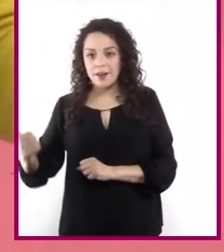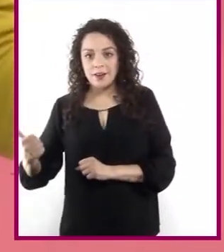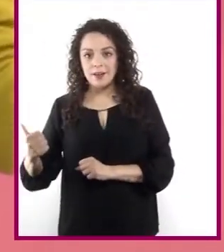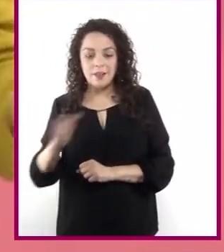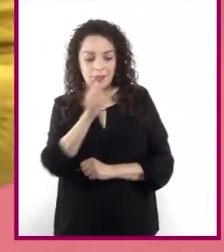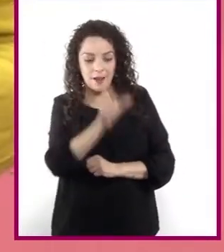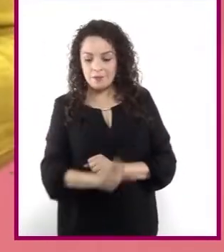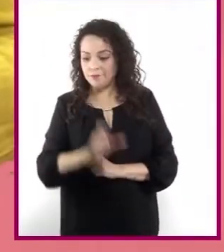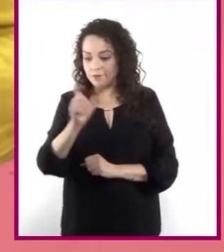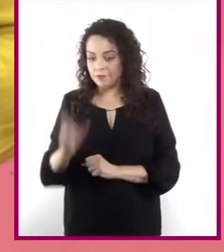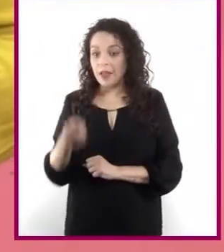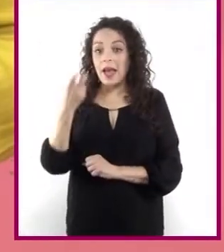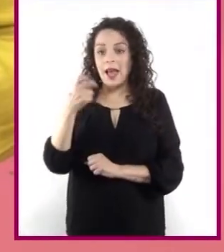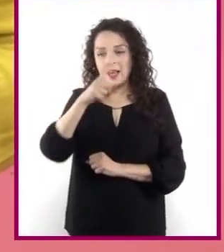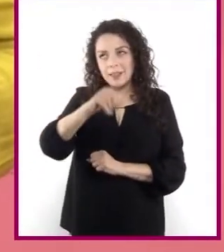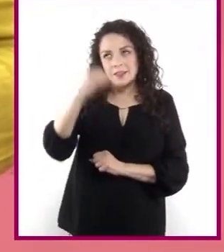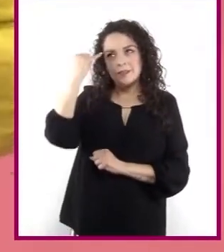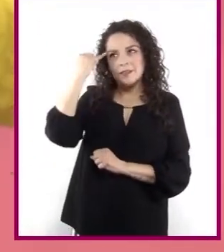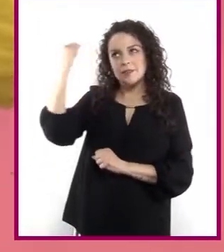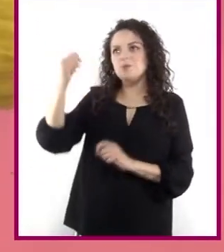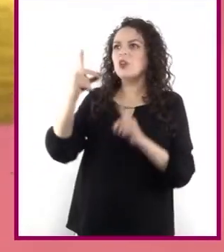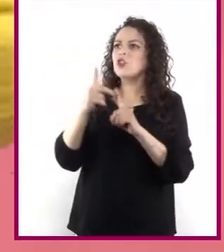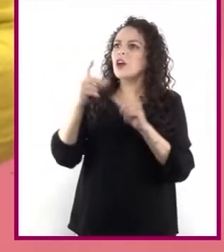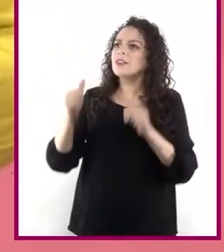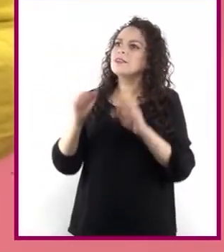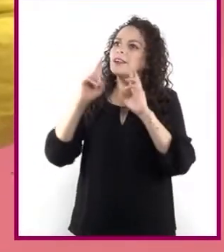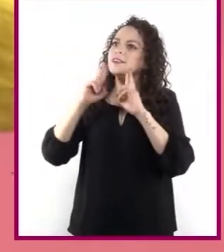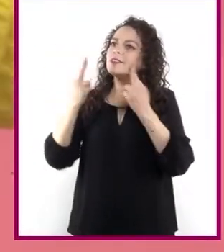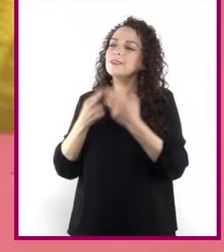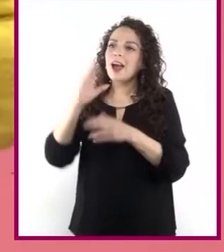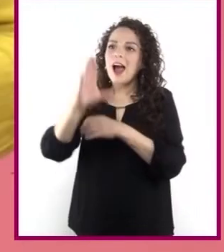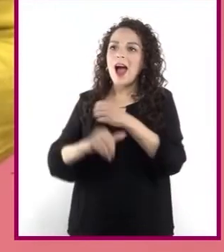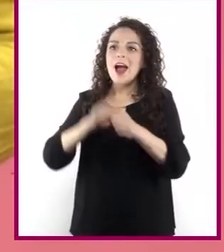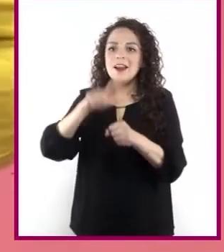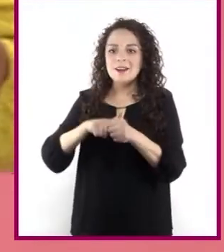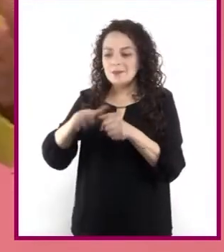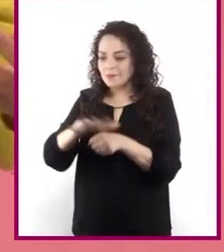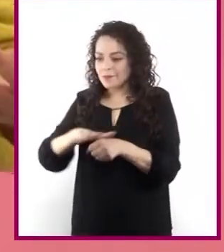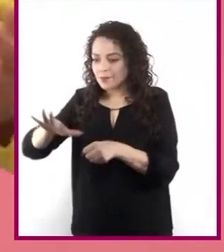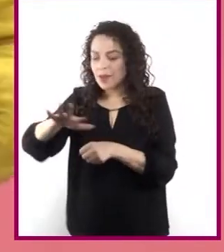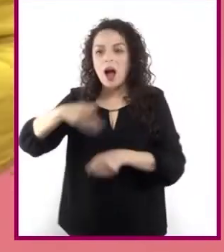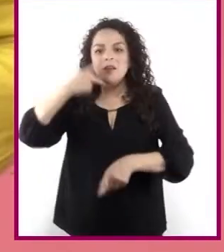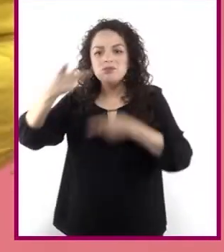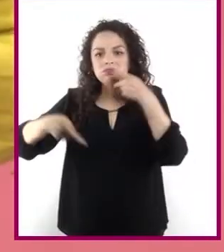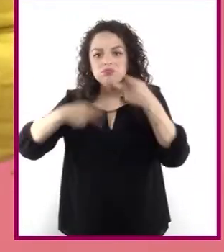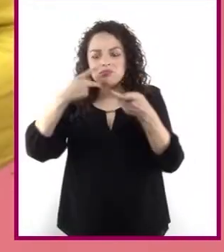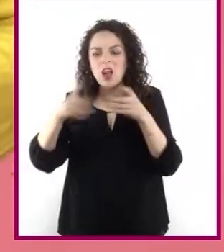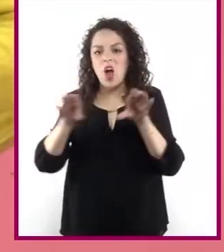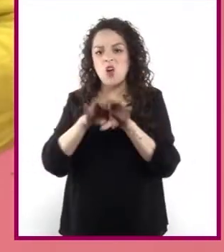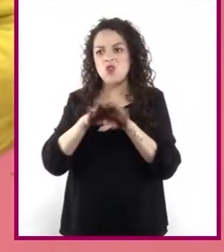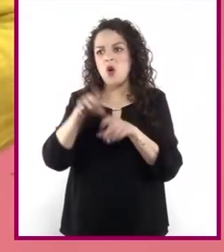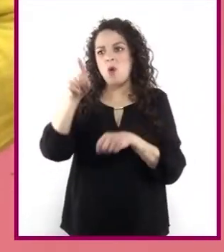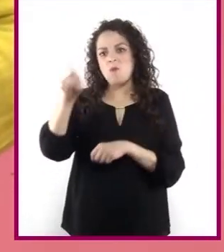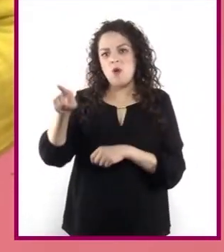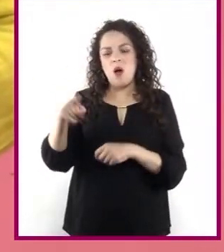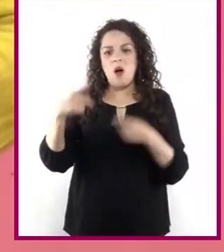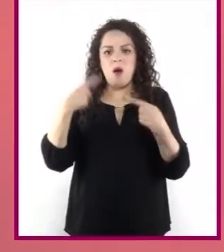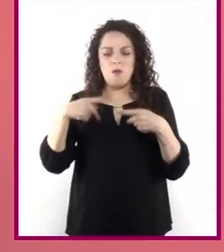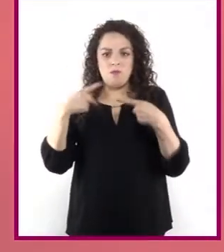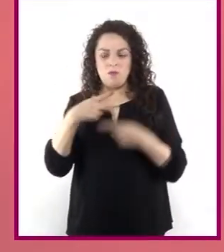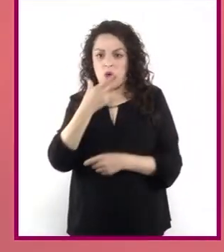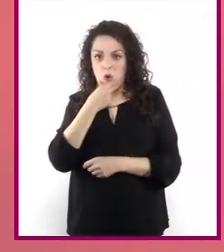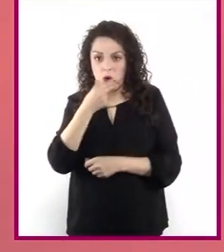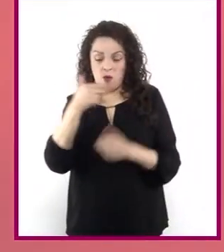imaginar la escena donde estaban reunidos estos animales y hablaban de cómo el hombre dejaba de ser